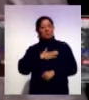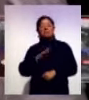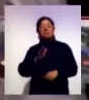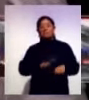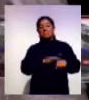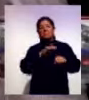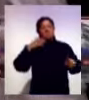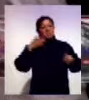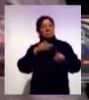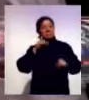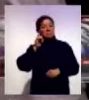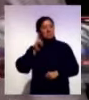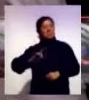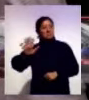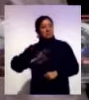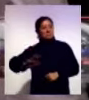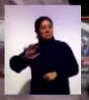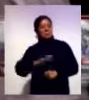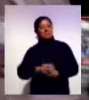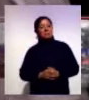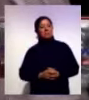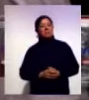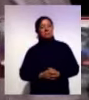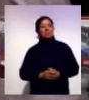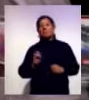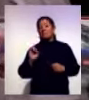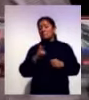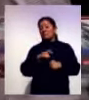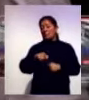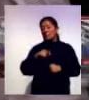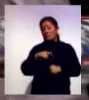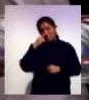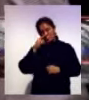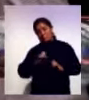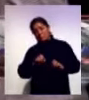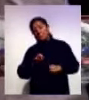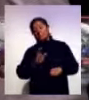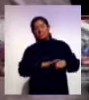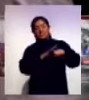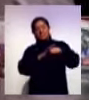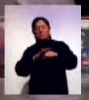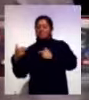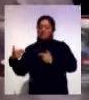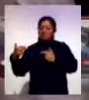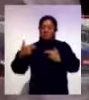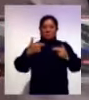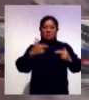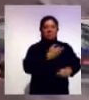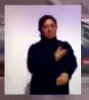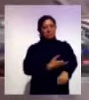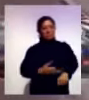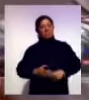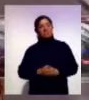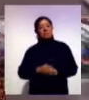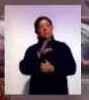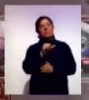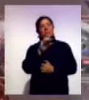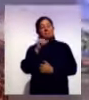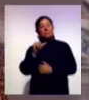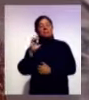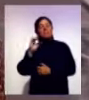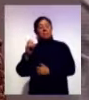Zacatelco, ya que es algo que lo distingue, pero sobre todo que ya es parte de una herencia familiar. El cacao ya es parte de una herencia